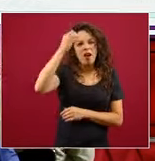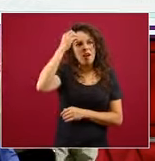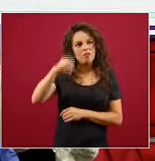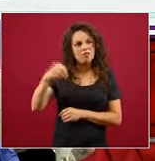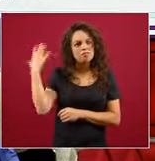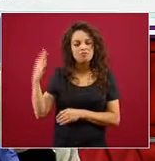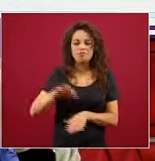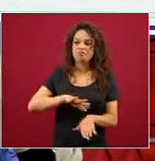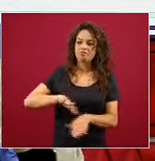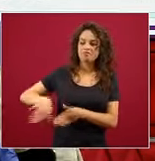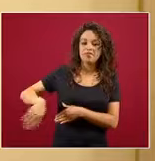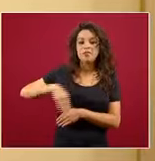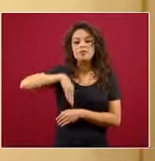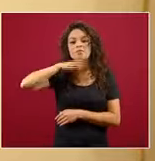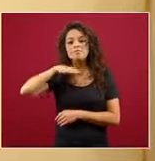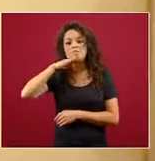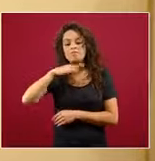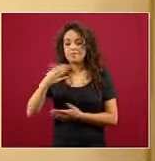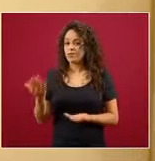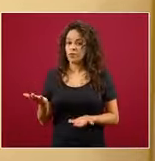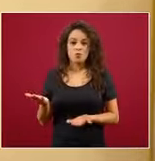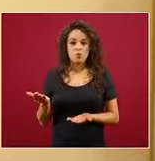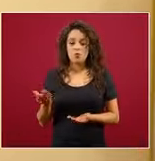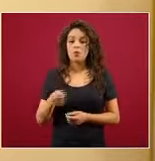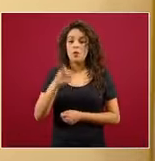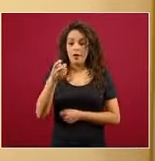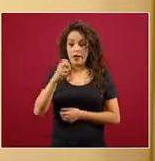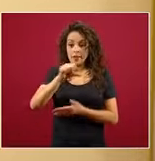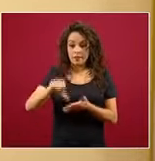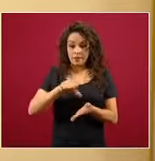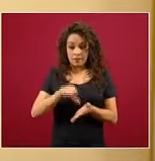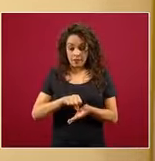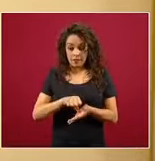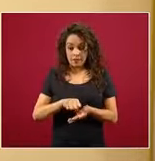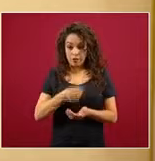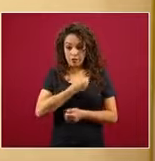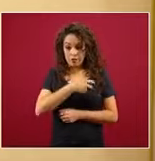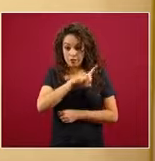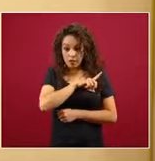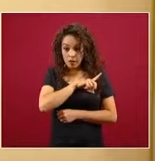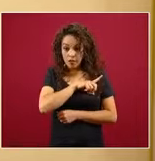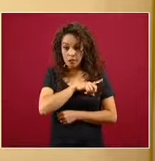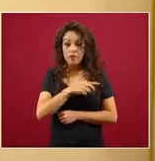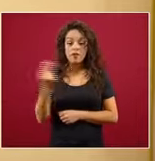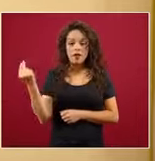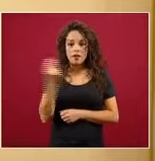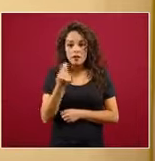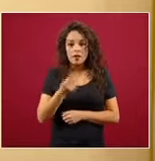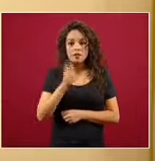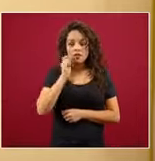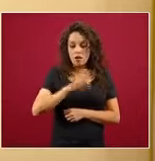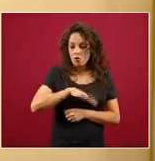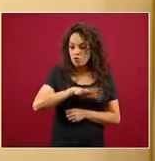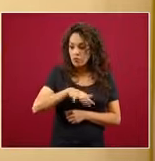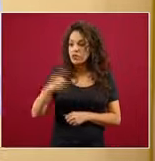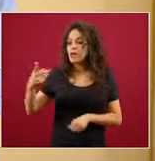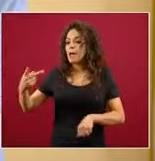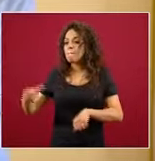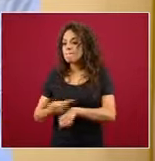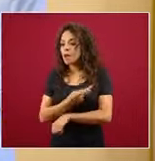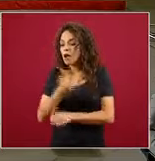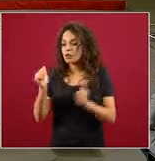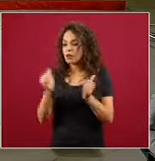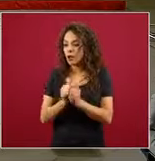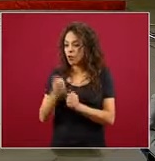lado y los centros de salud y la acción comunitaria tiene que ir procurando el buscar qué es lo que está pasando con los adultos